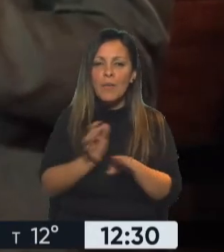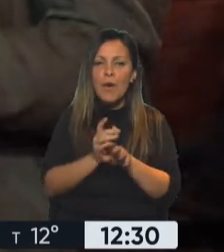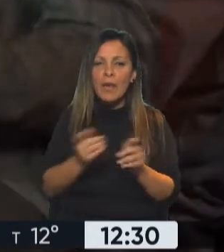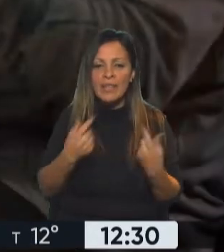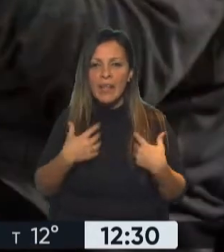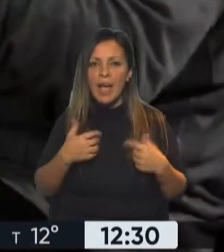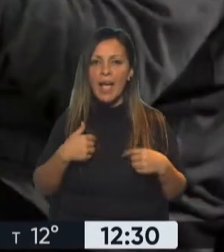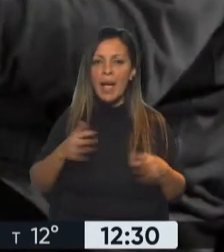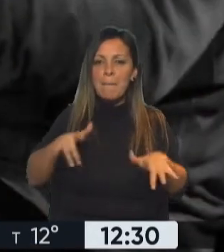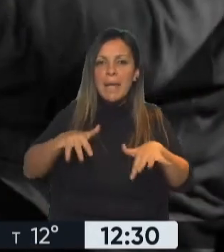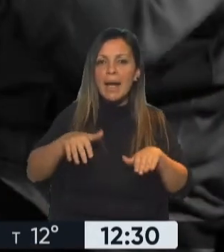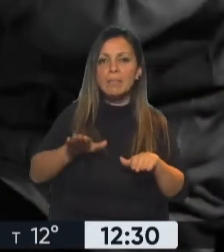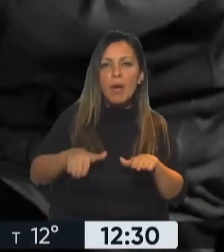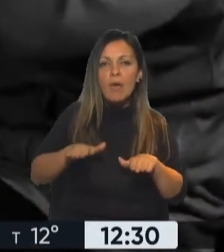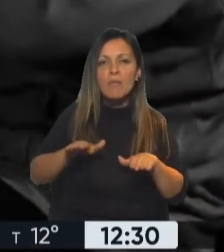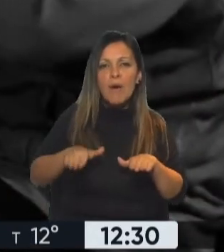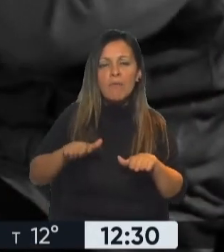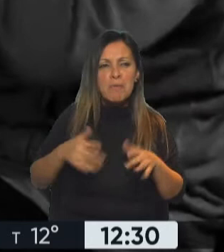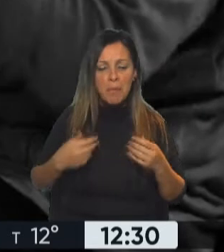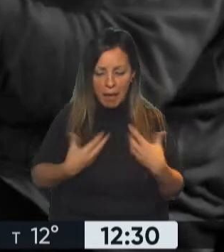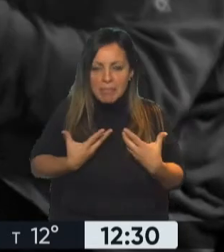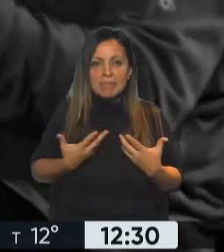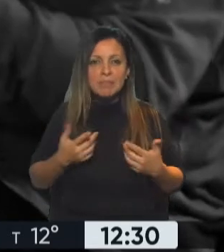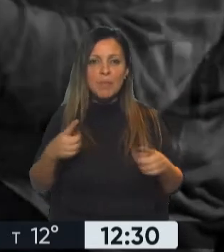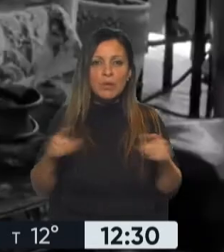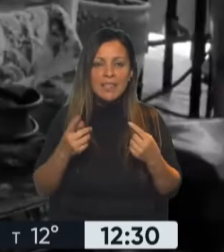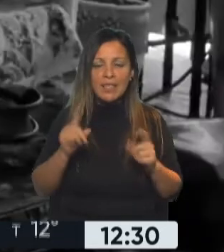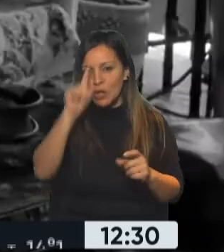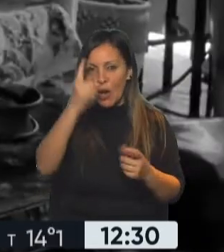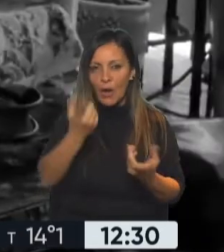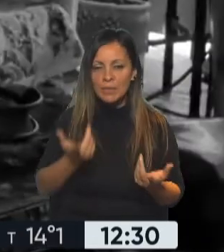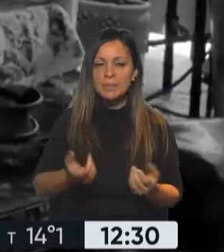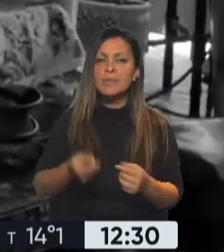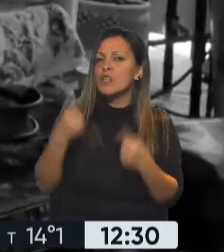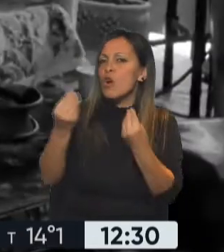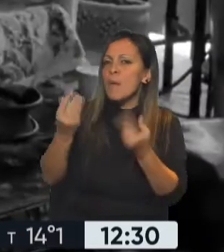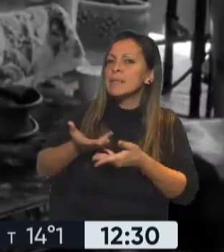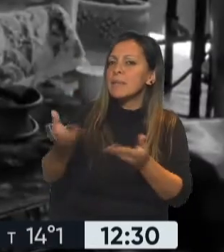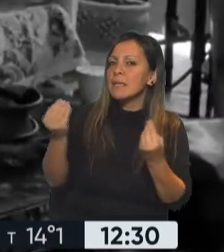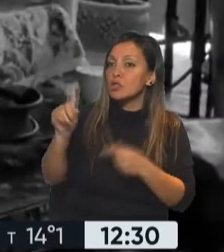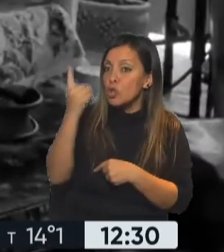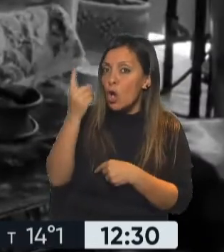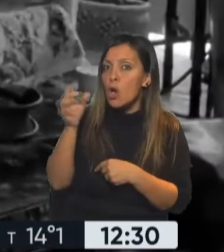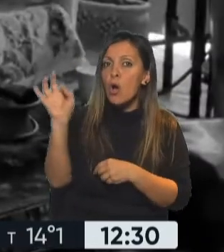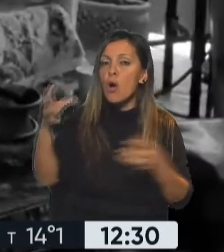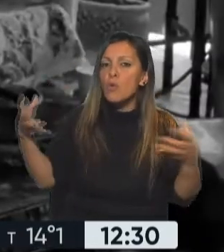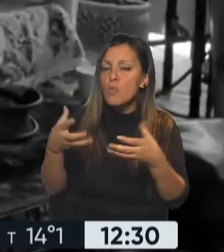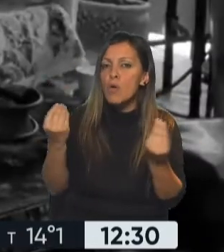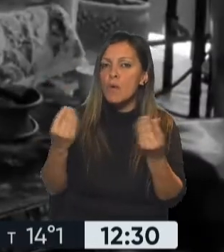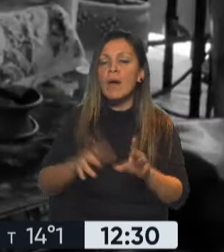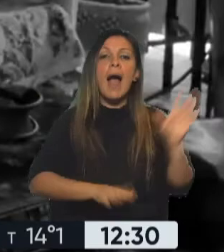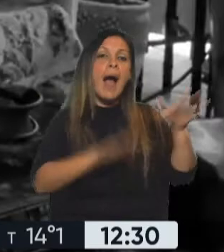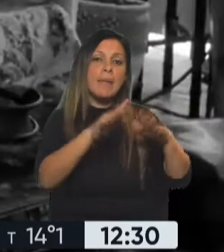conmueva también el cuerpo, ¿no? ¿Cómo va a ser la presentación? ¿Vas a estar solo o vas a estar con banda? Tengo momentos solo, tengo